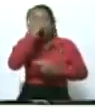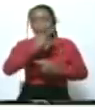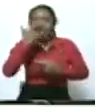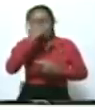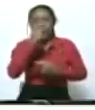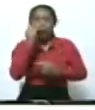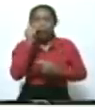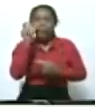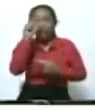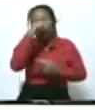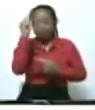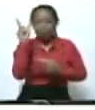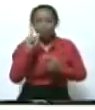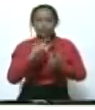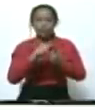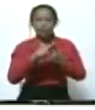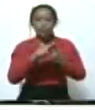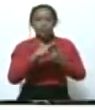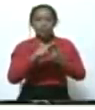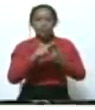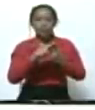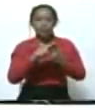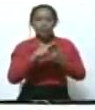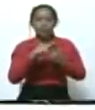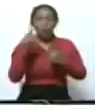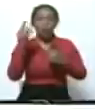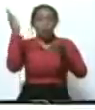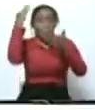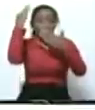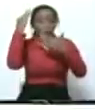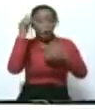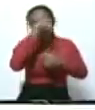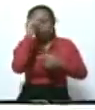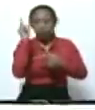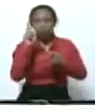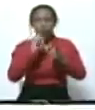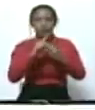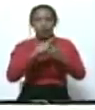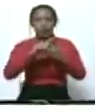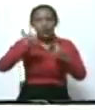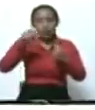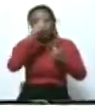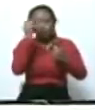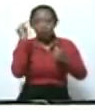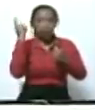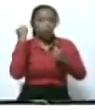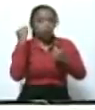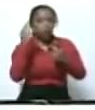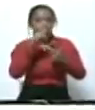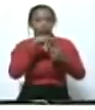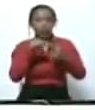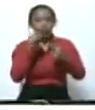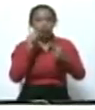Roraima Gutiérrez, por el PSUV, indígena Clara Vidal, por el PSUV, JPSUV María Soledad